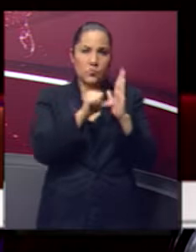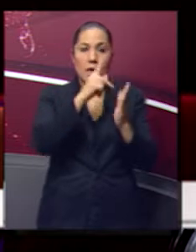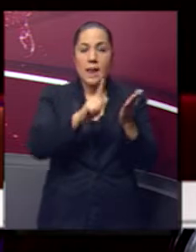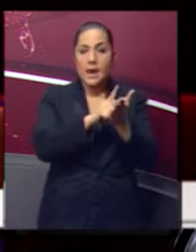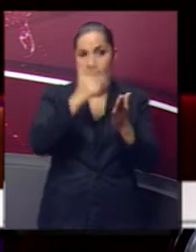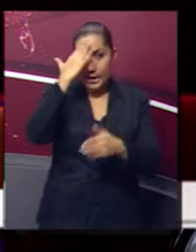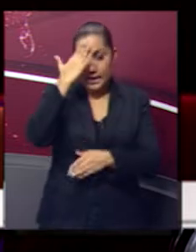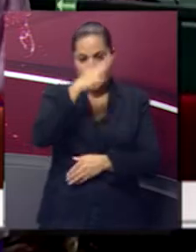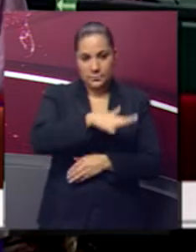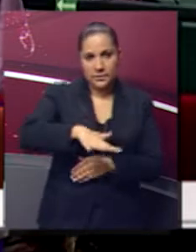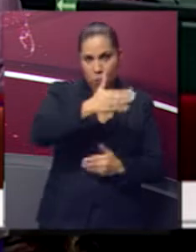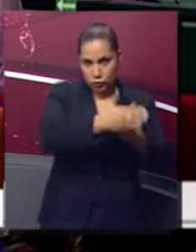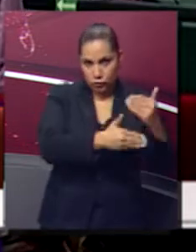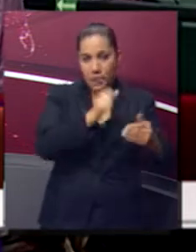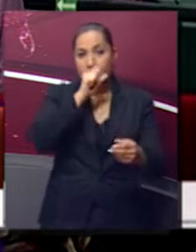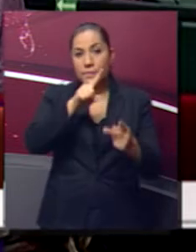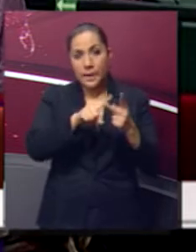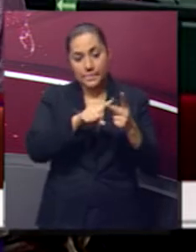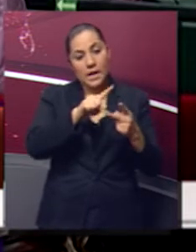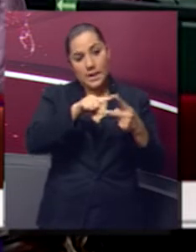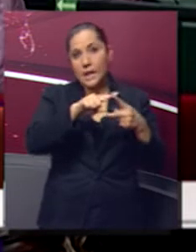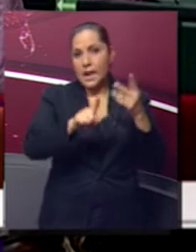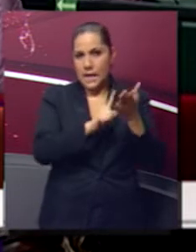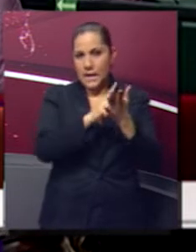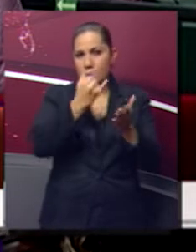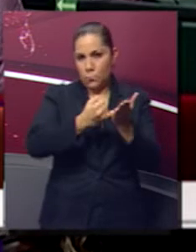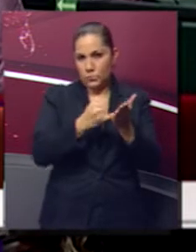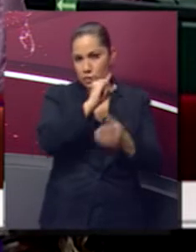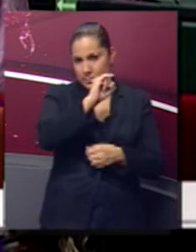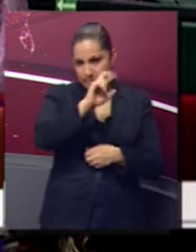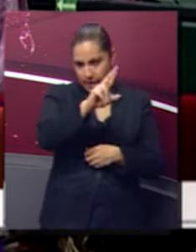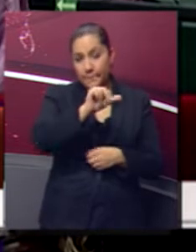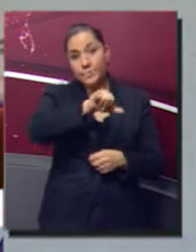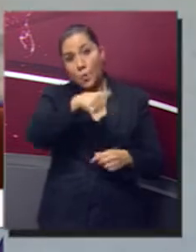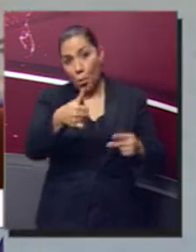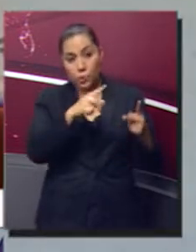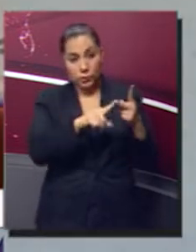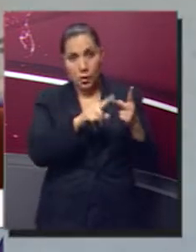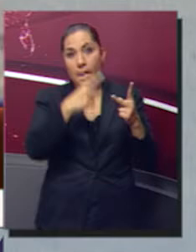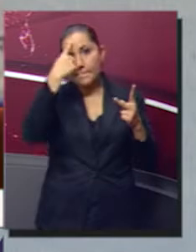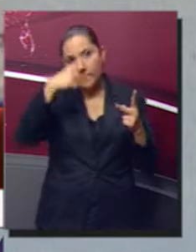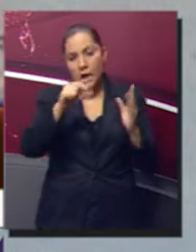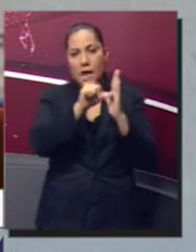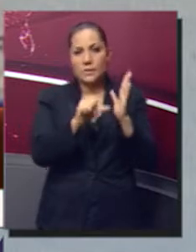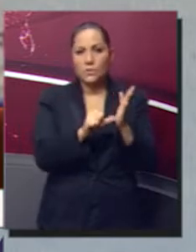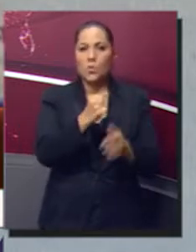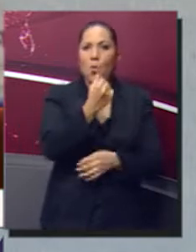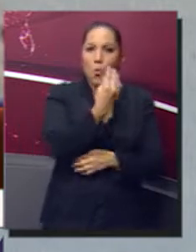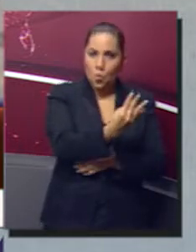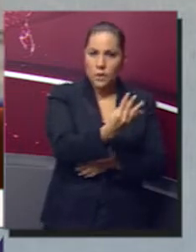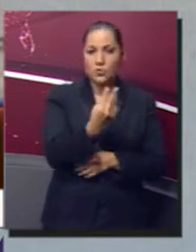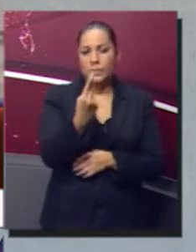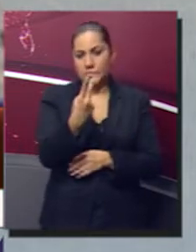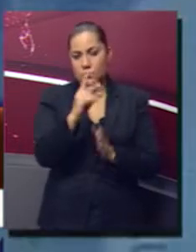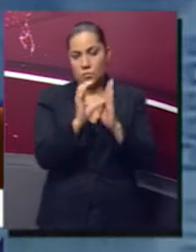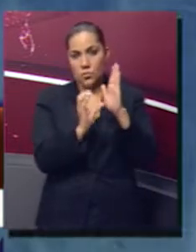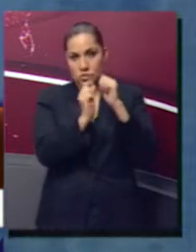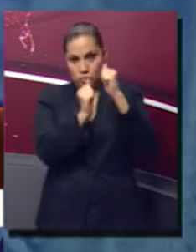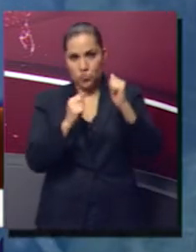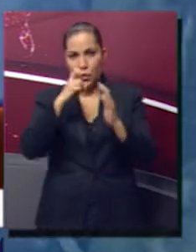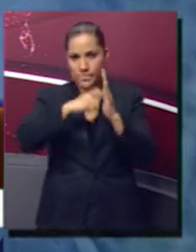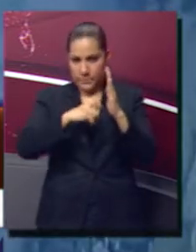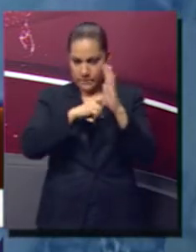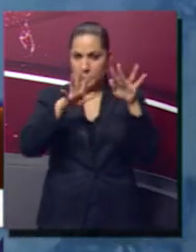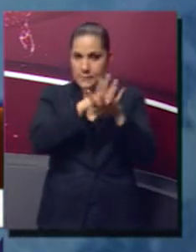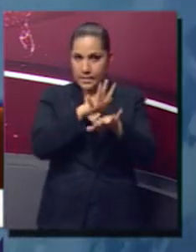del Impuesto sobre la Renta, y otra más para modificar los artículos 4 y 25 de la Constitución Política de los Estados Unidos Mexicanos,